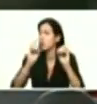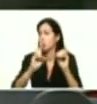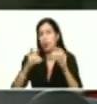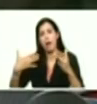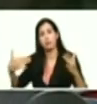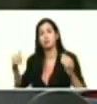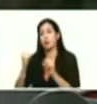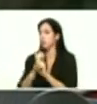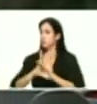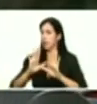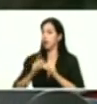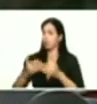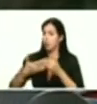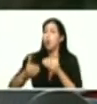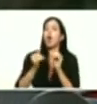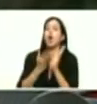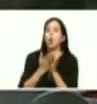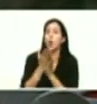¿verdad?